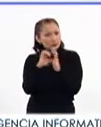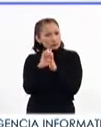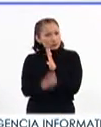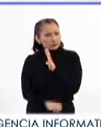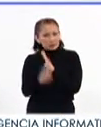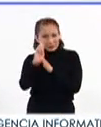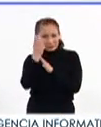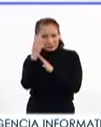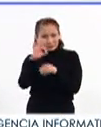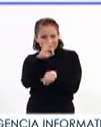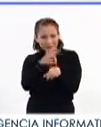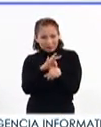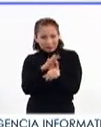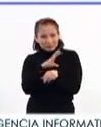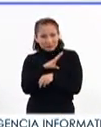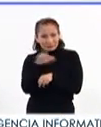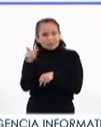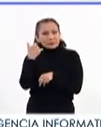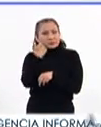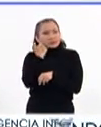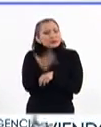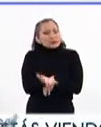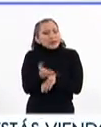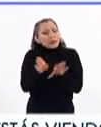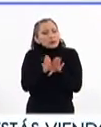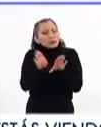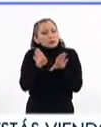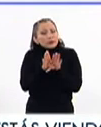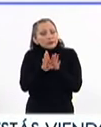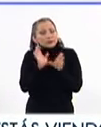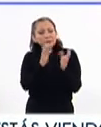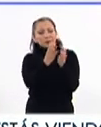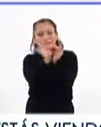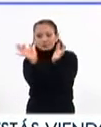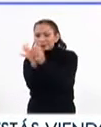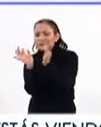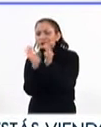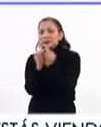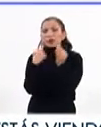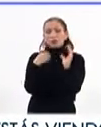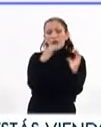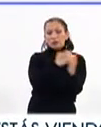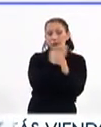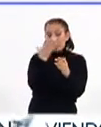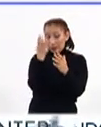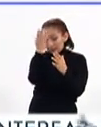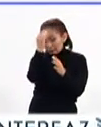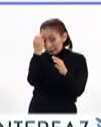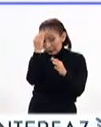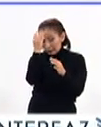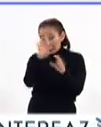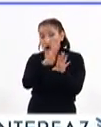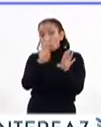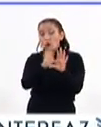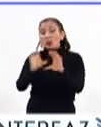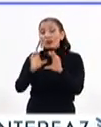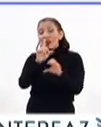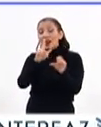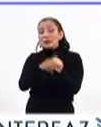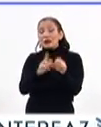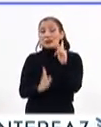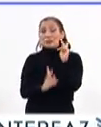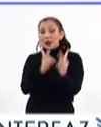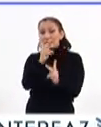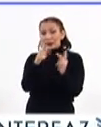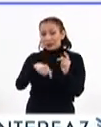la Universidad de Chapingo intentan hacer una educación sustentable del aprovechamiento de la flora y la